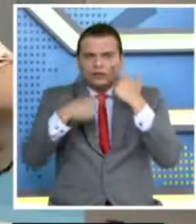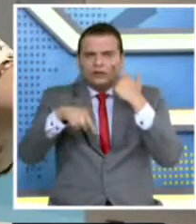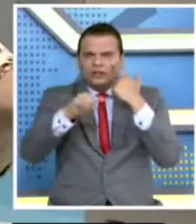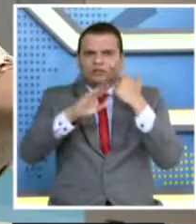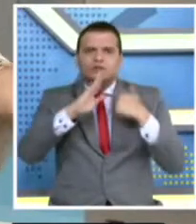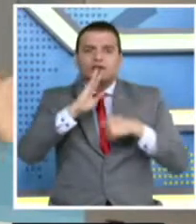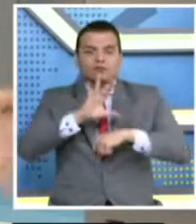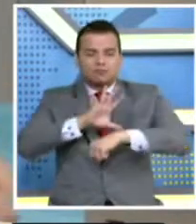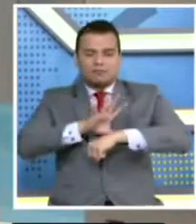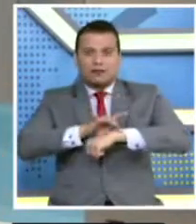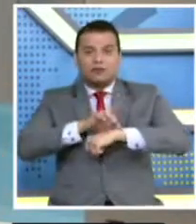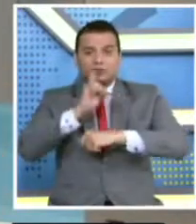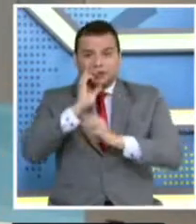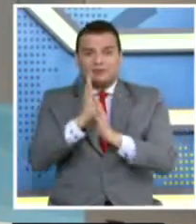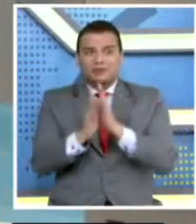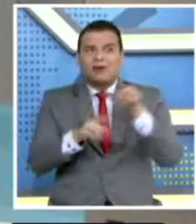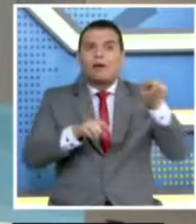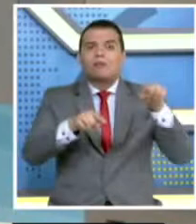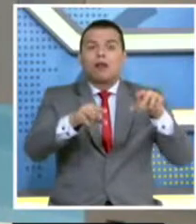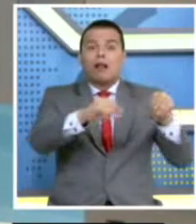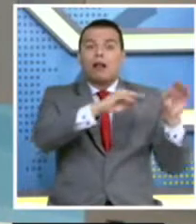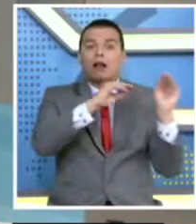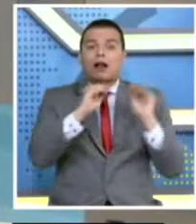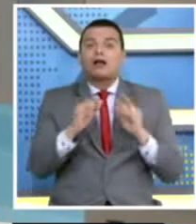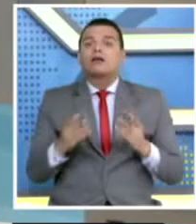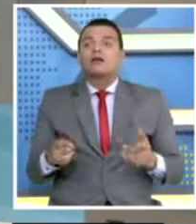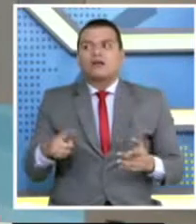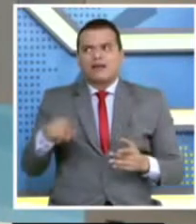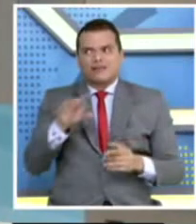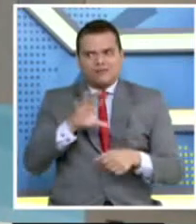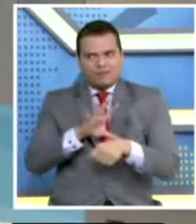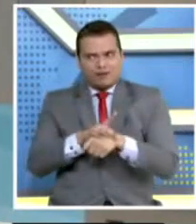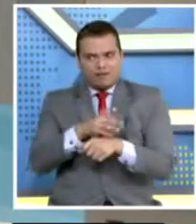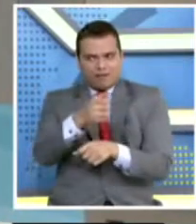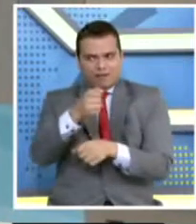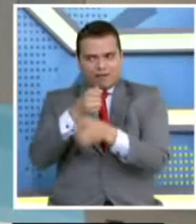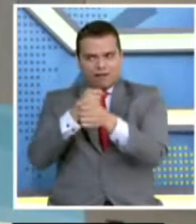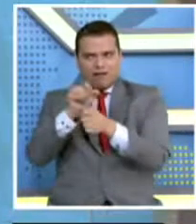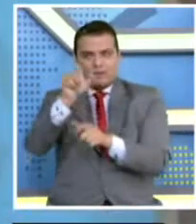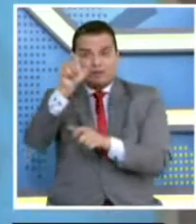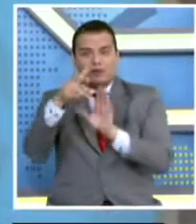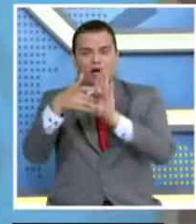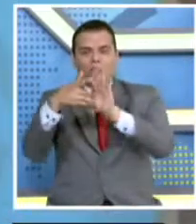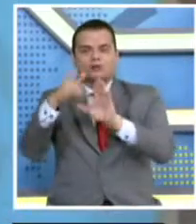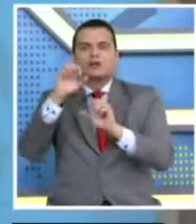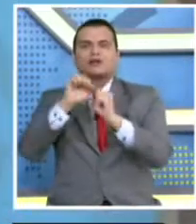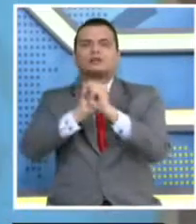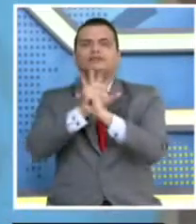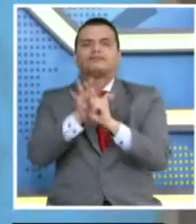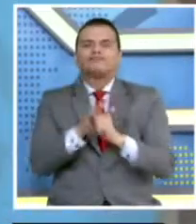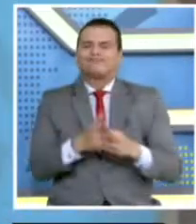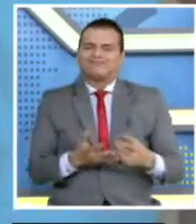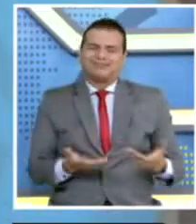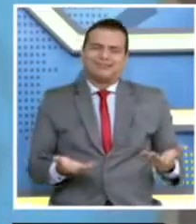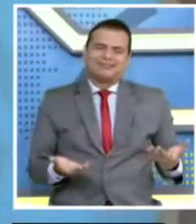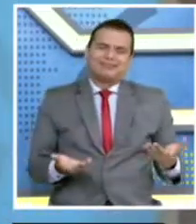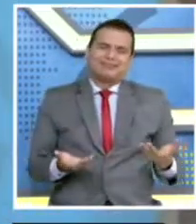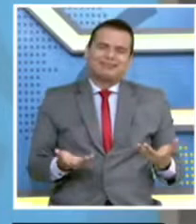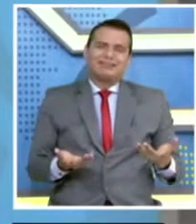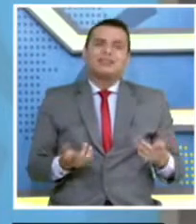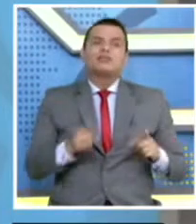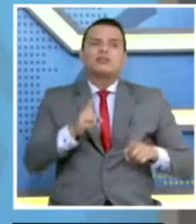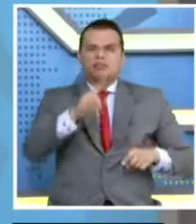otros trabajadores del sector de la salud que aseguran recibir amenazas y violencia verbal. Esto debido a que algunas personas los